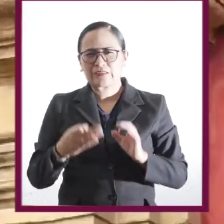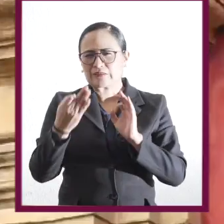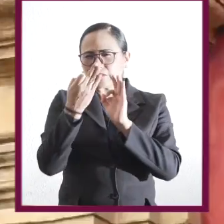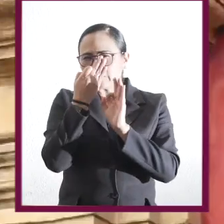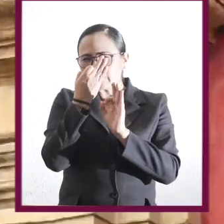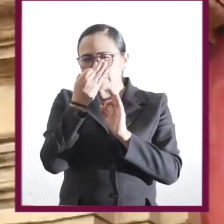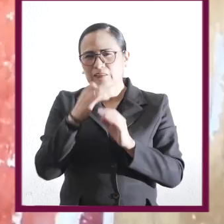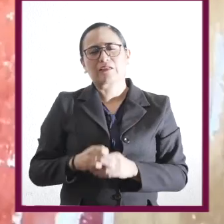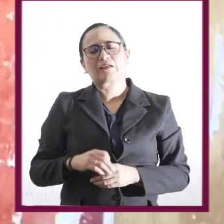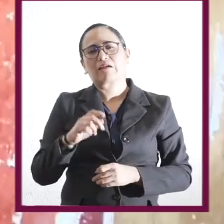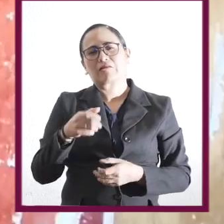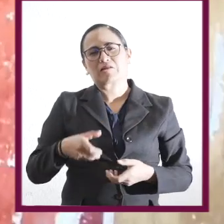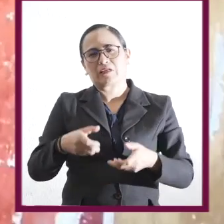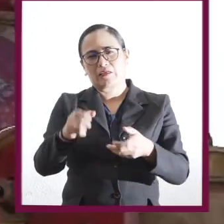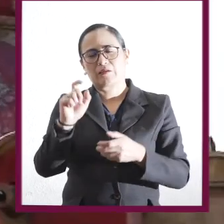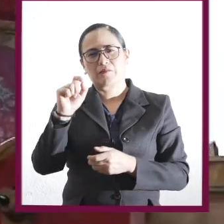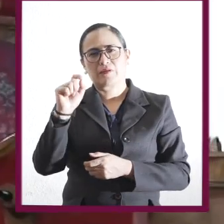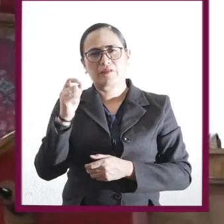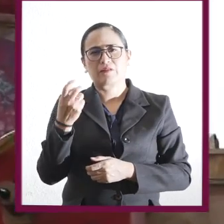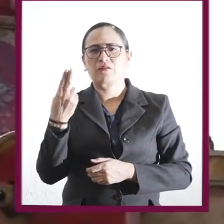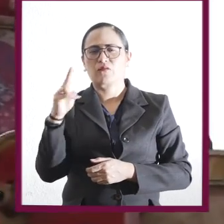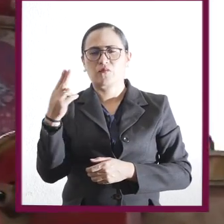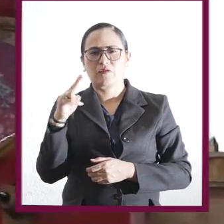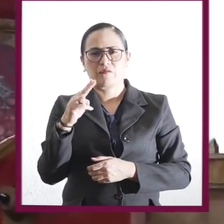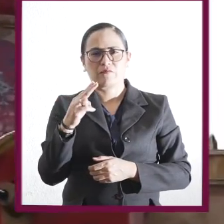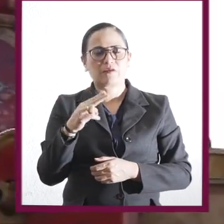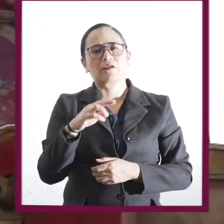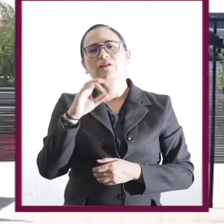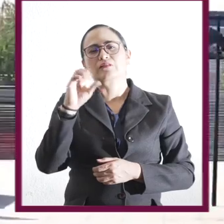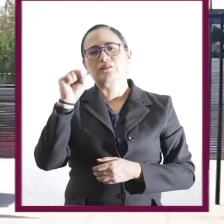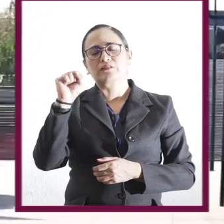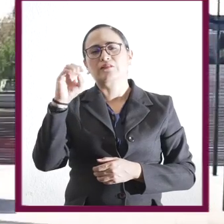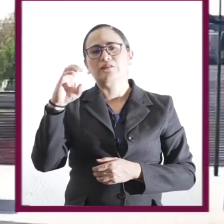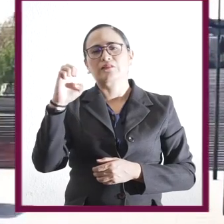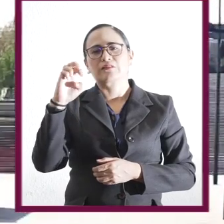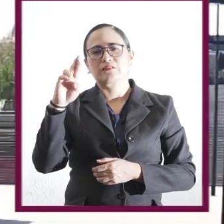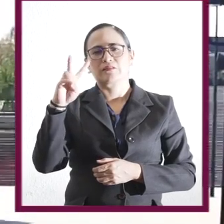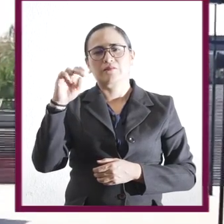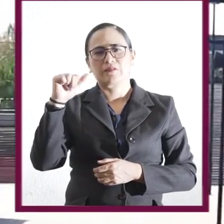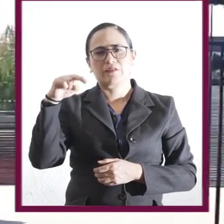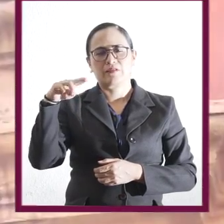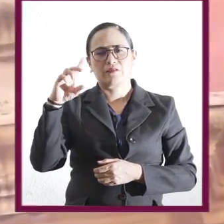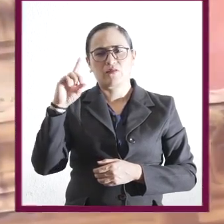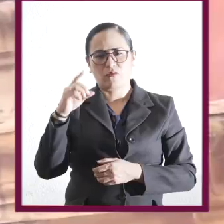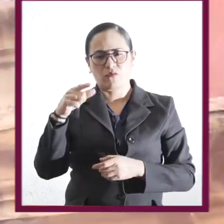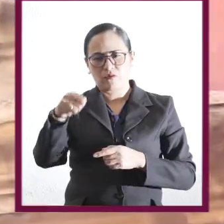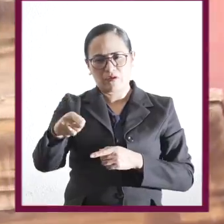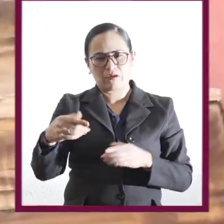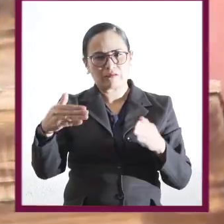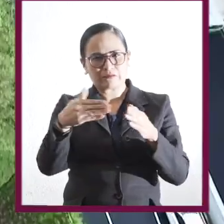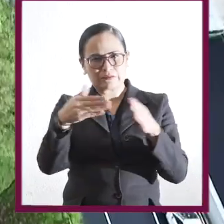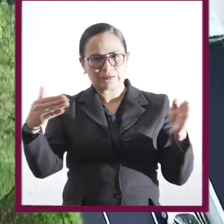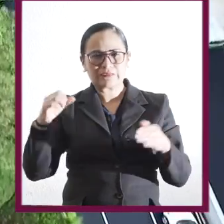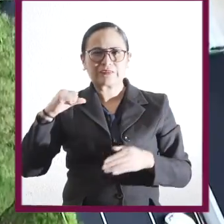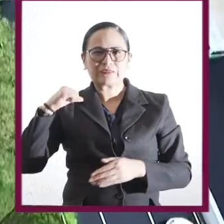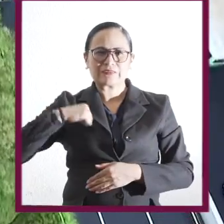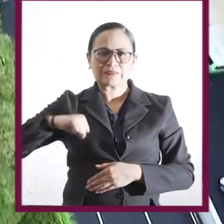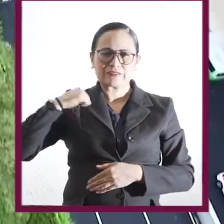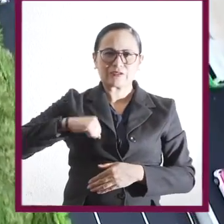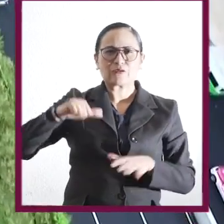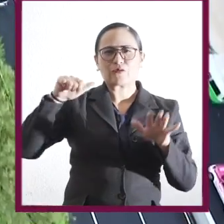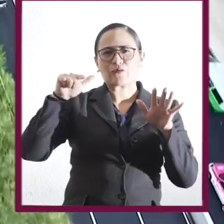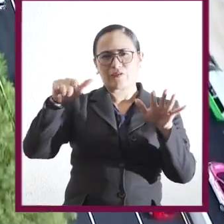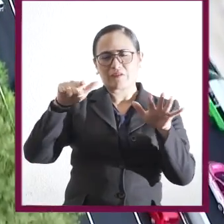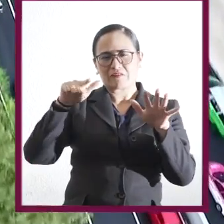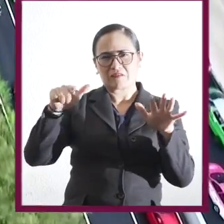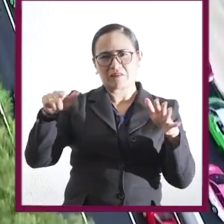Muy cerca, en 20 de noviembre y Fray Servando, la capilla de la Concepción Tlaxcoaque data del siglo XVII y fue el